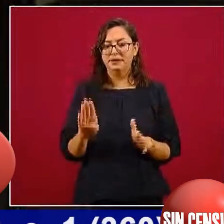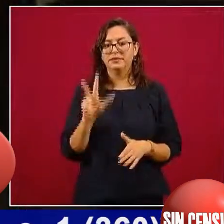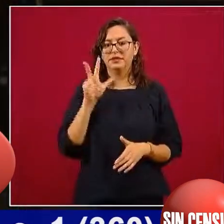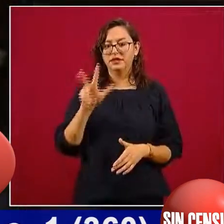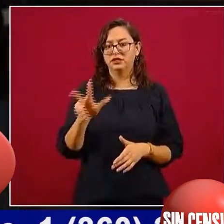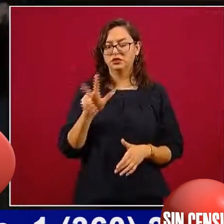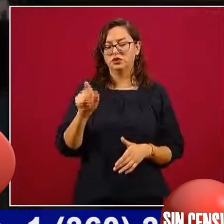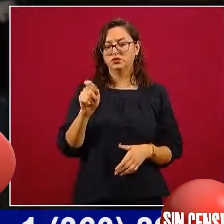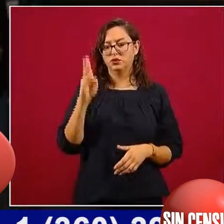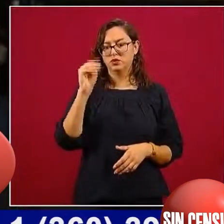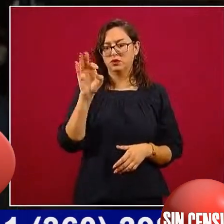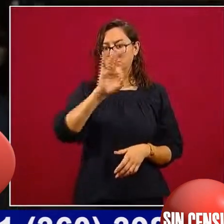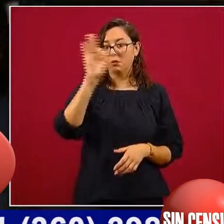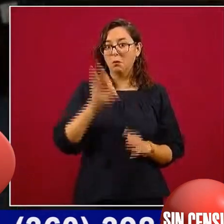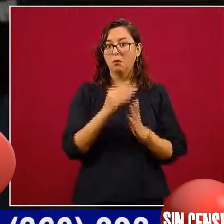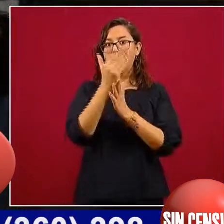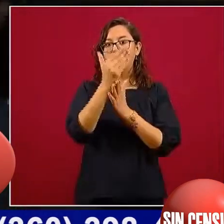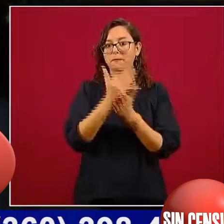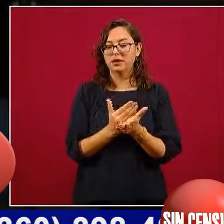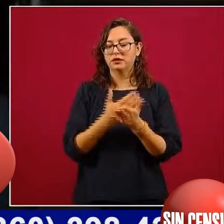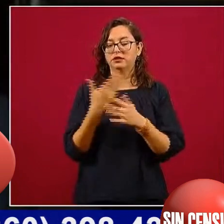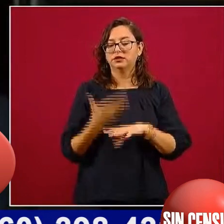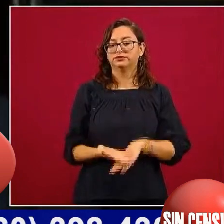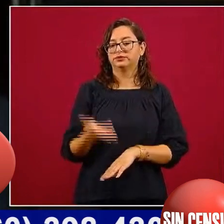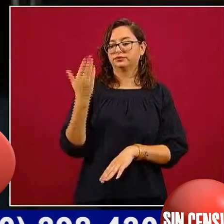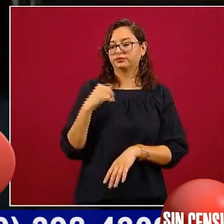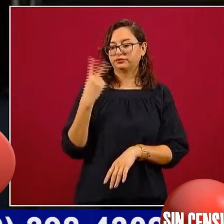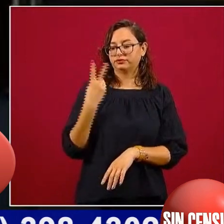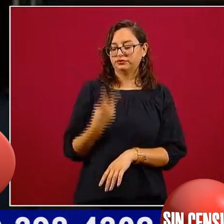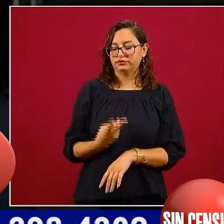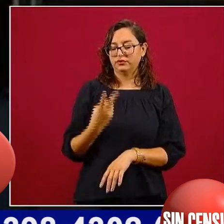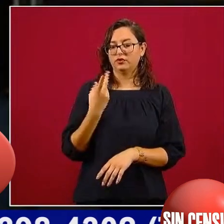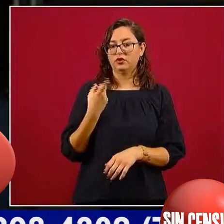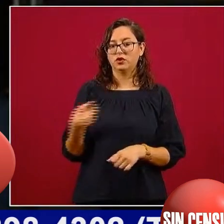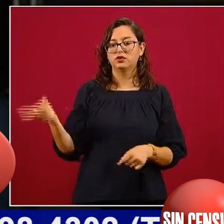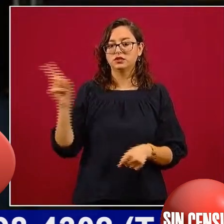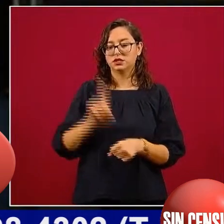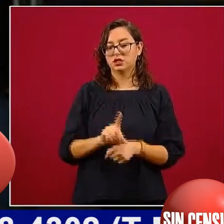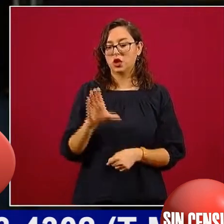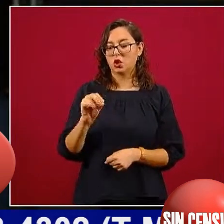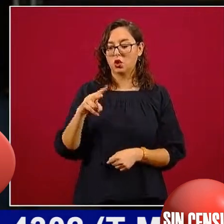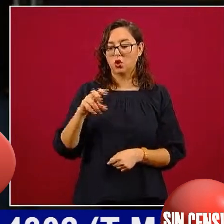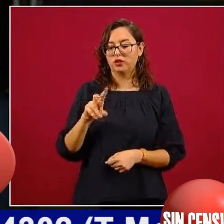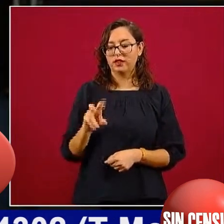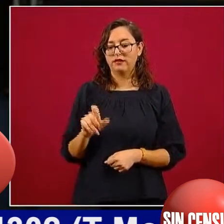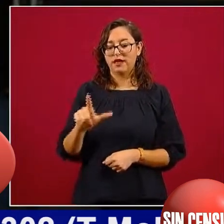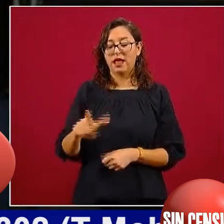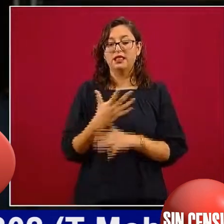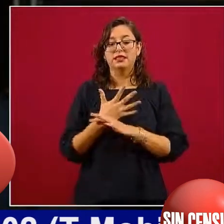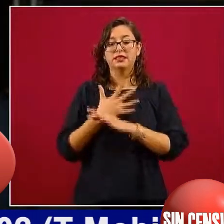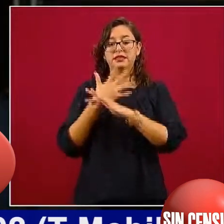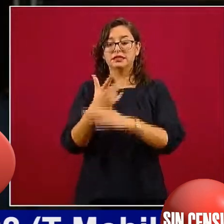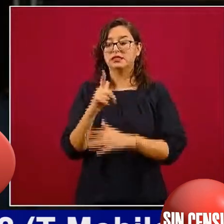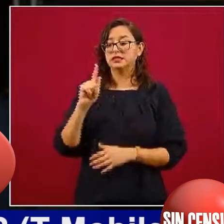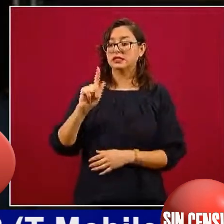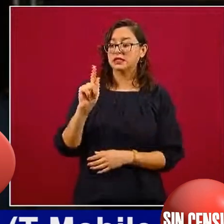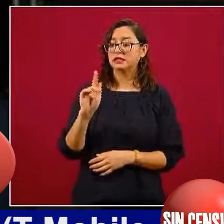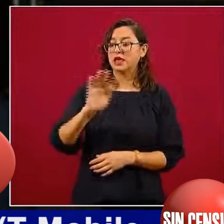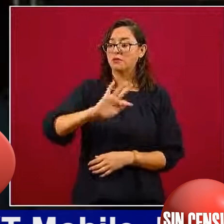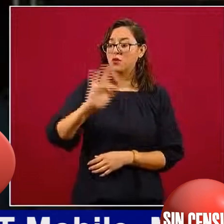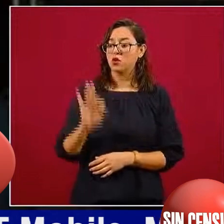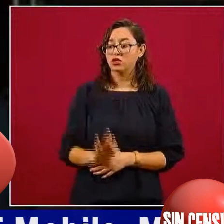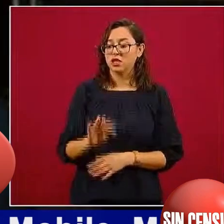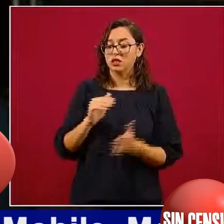18.9%. Esto aunado también a lo que hace 2 días publicó el Coneval de que 70 millones de personas en nuestro país no tendrían